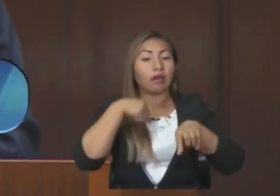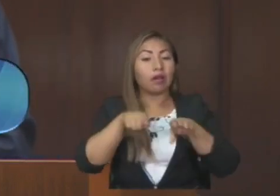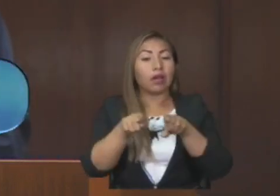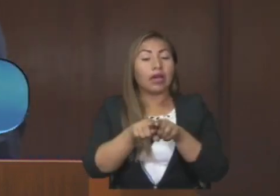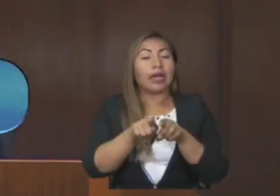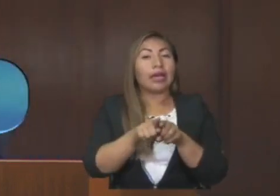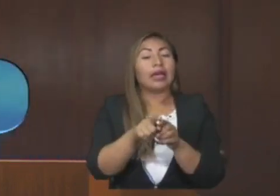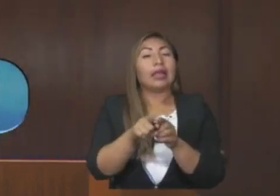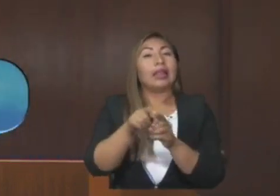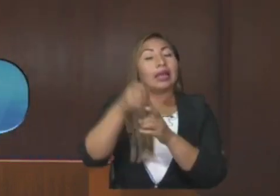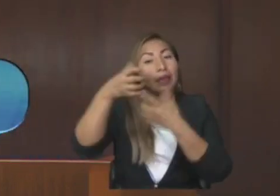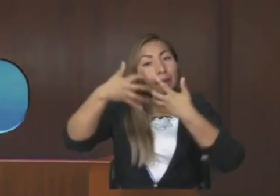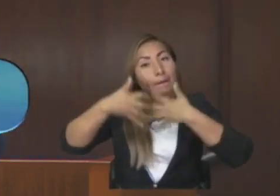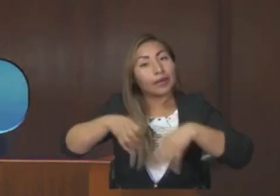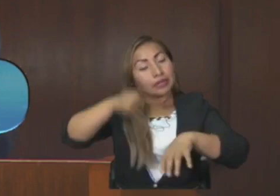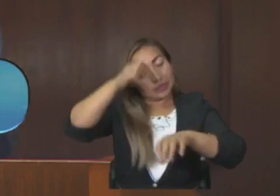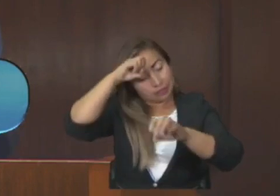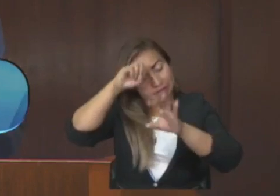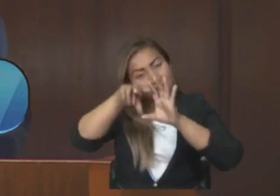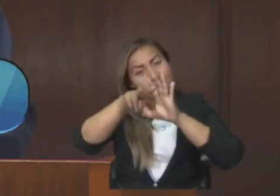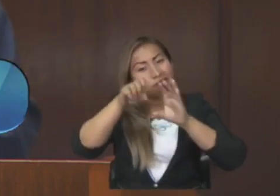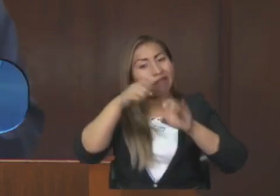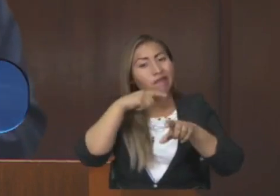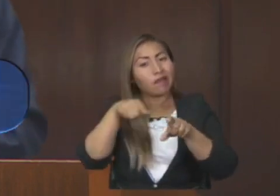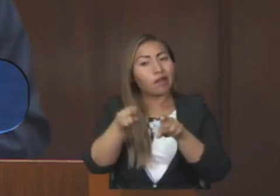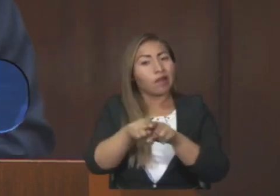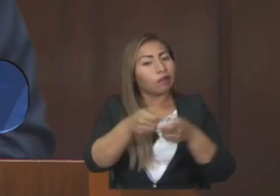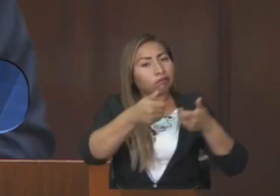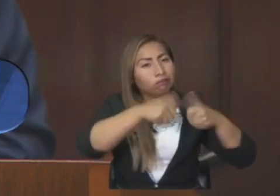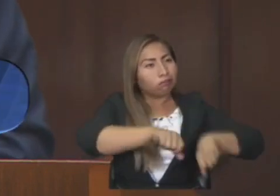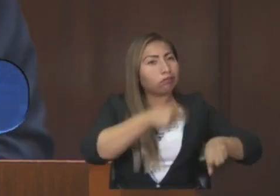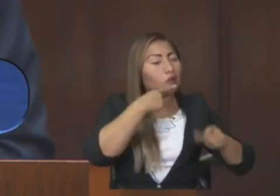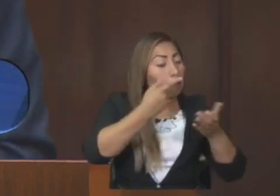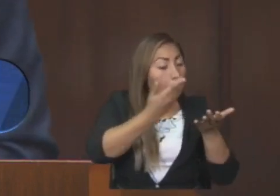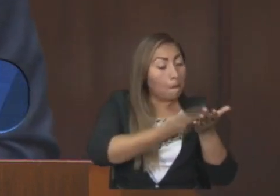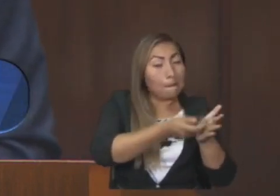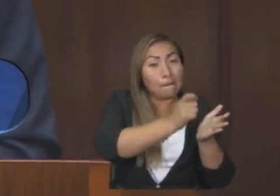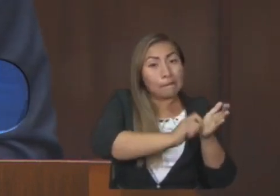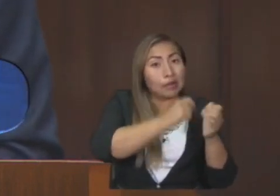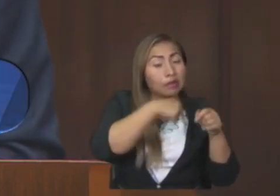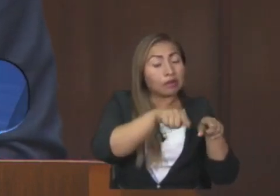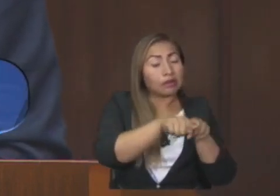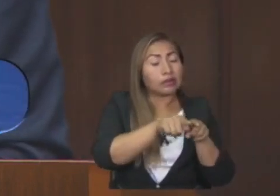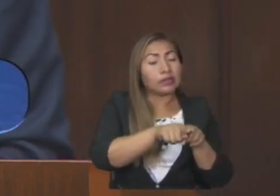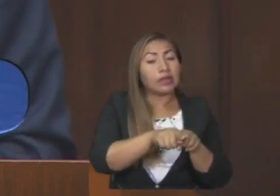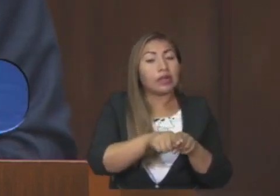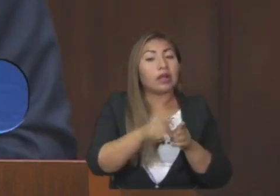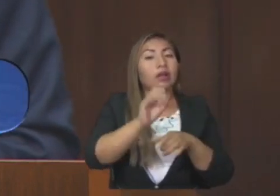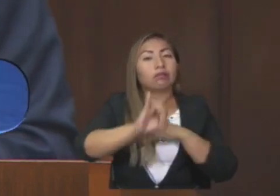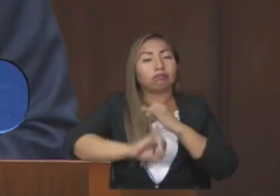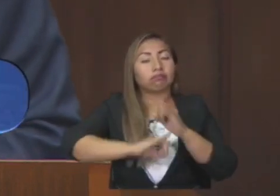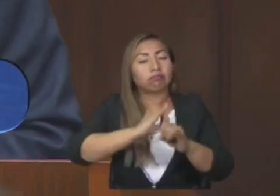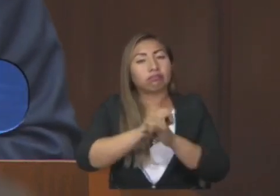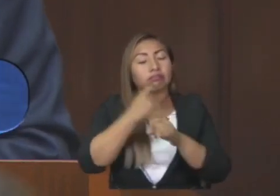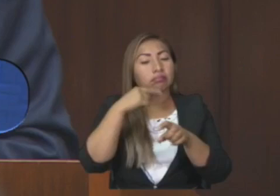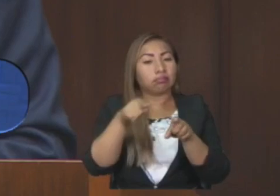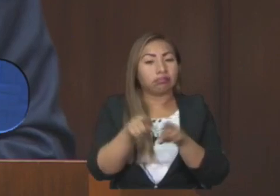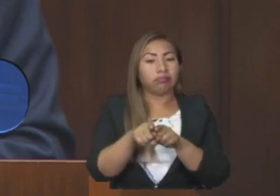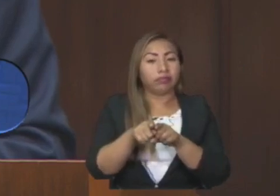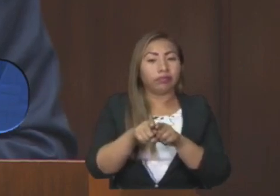Panamá no son acordes ni con lo previamente pactado ni con los estándares internacionales sobre concesiones